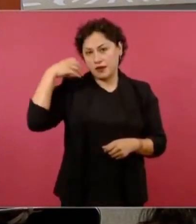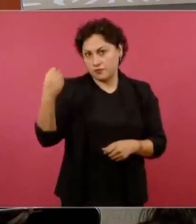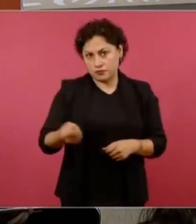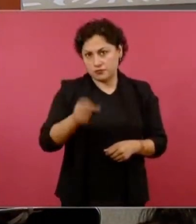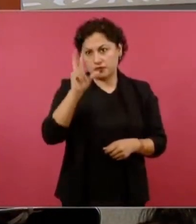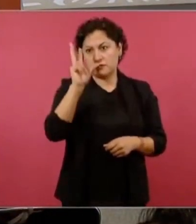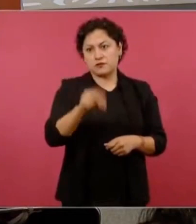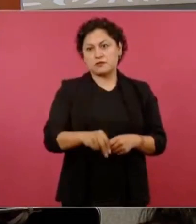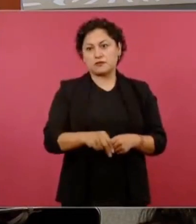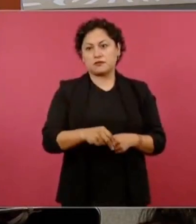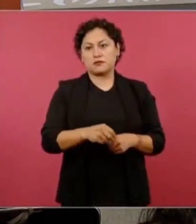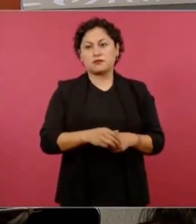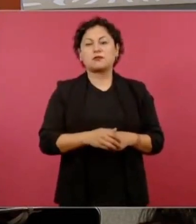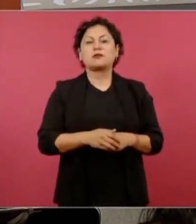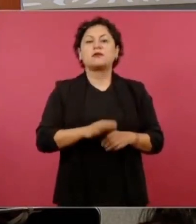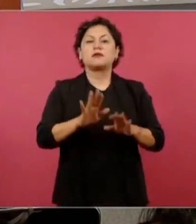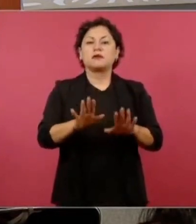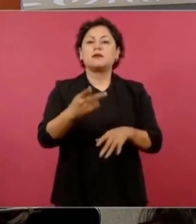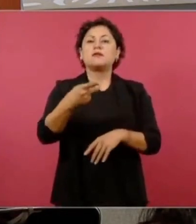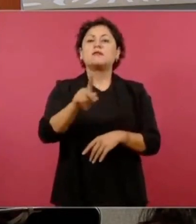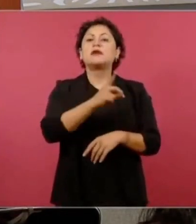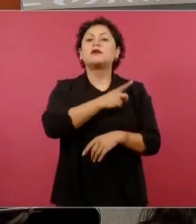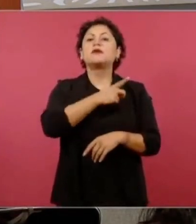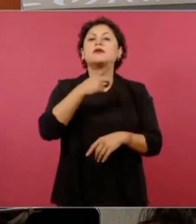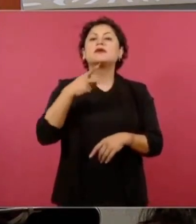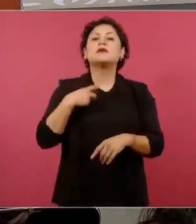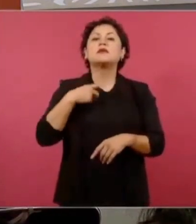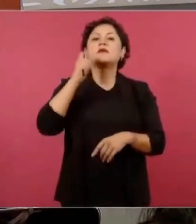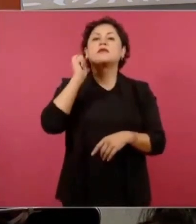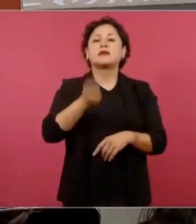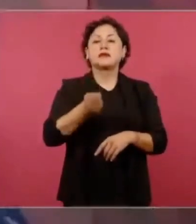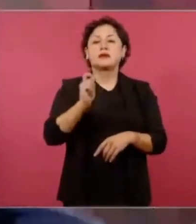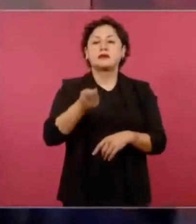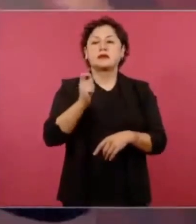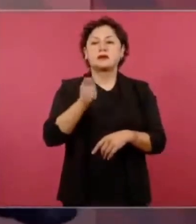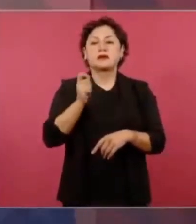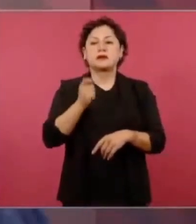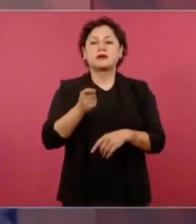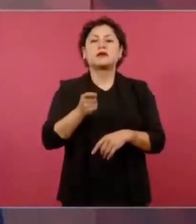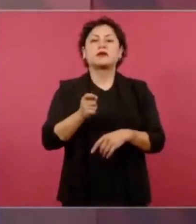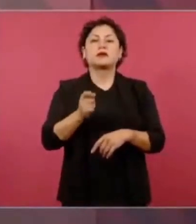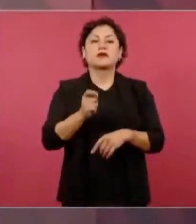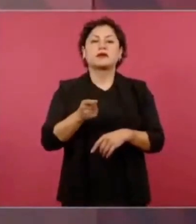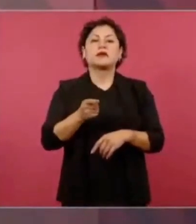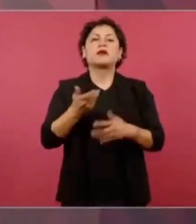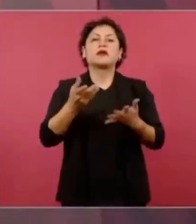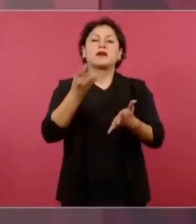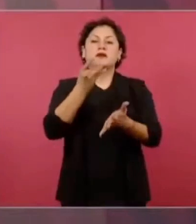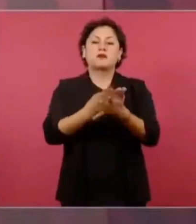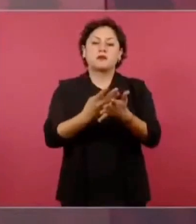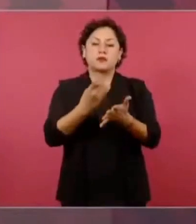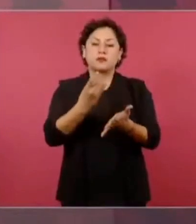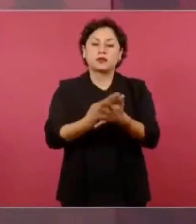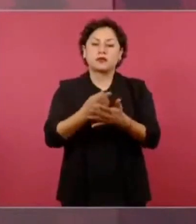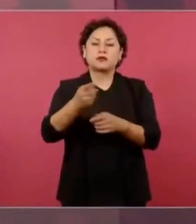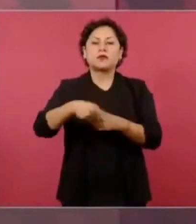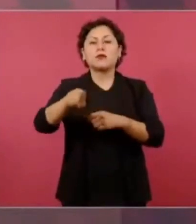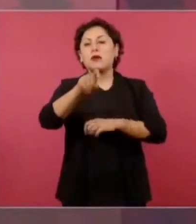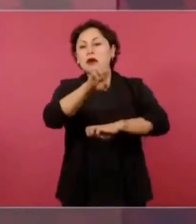autoridades del país, no solo son las empresas.